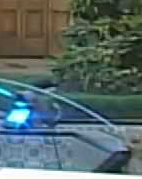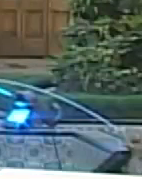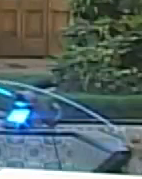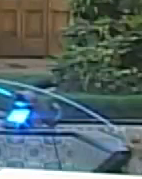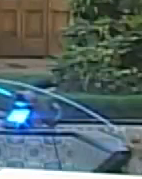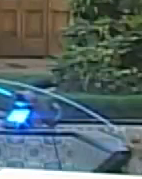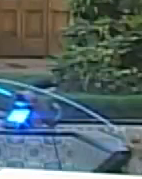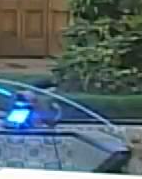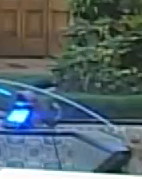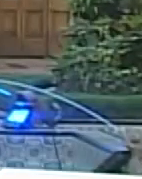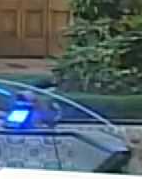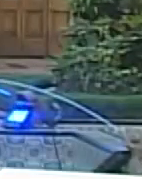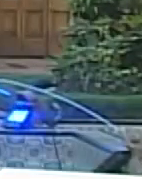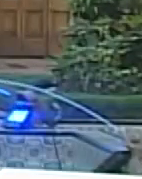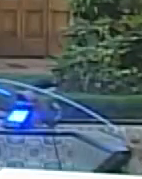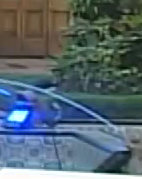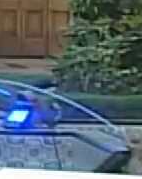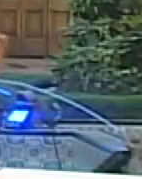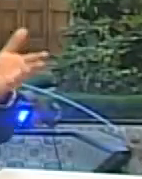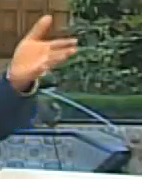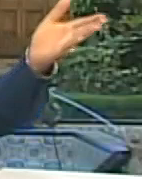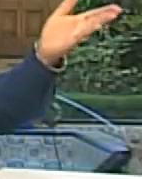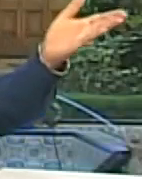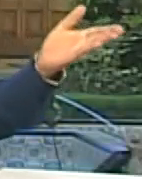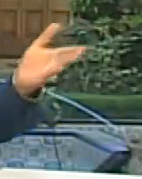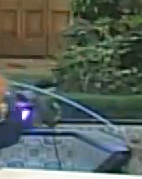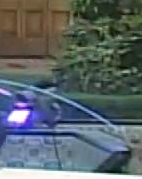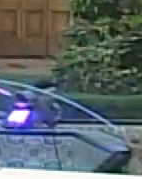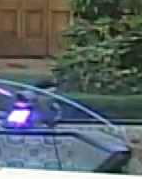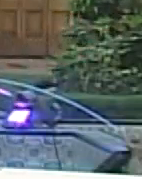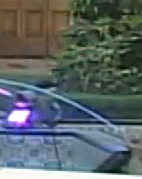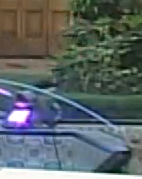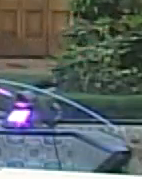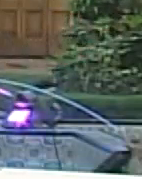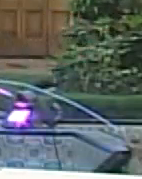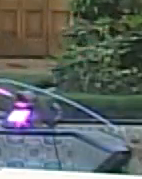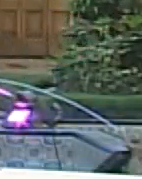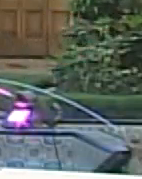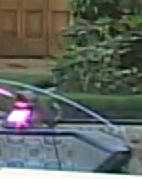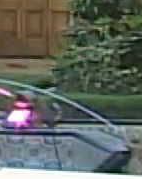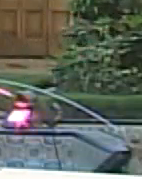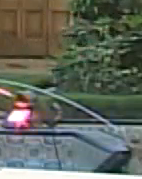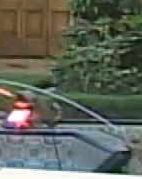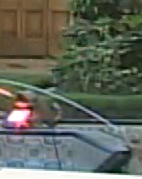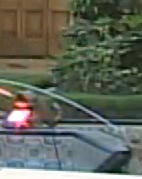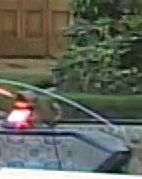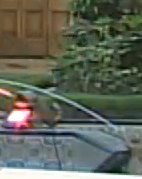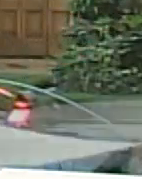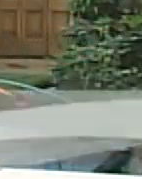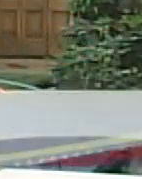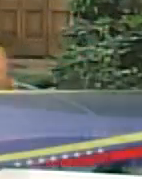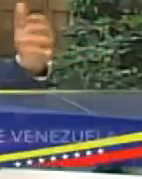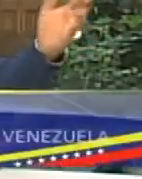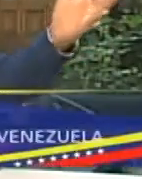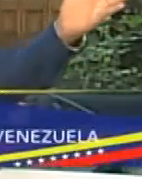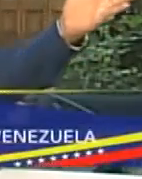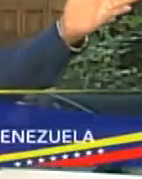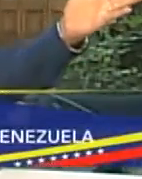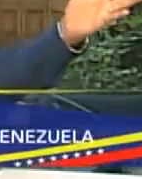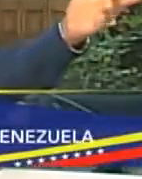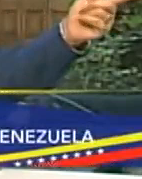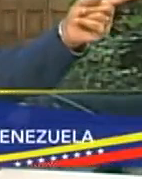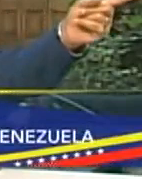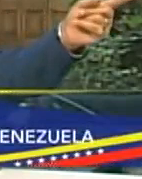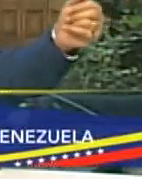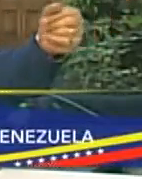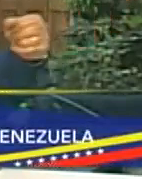Finanzas, a la ministra de Comercio, aquí presente, el ministro de Pesca, Acuicultura,